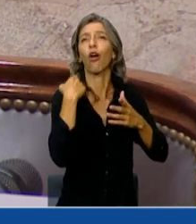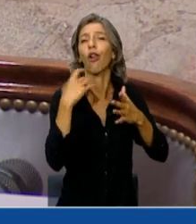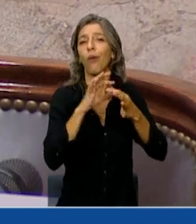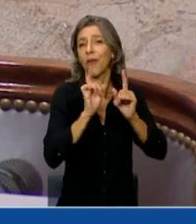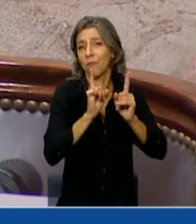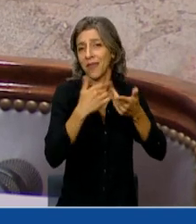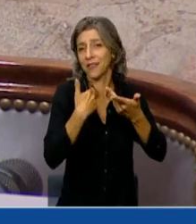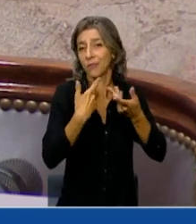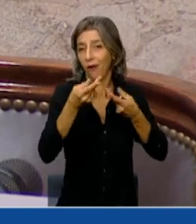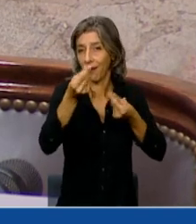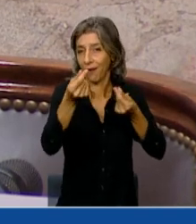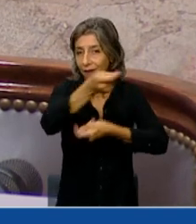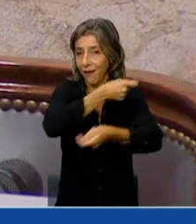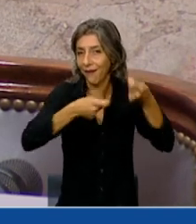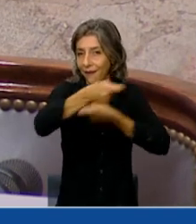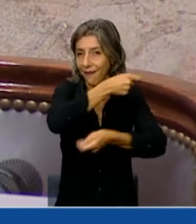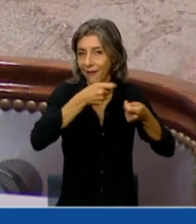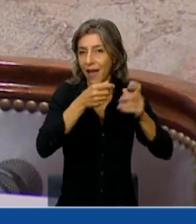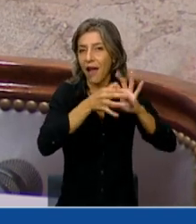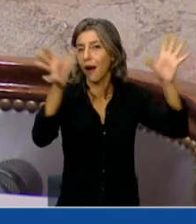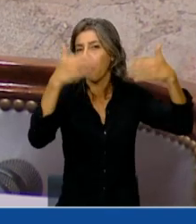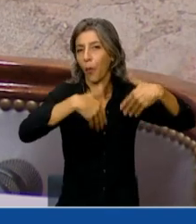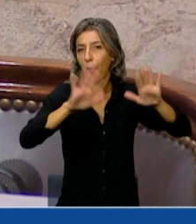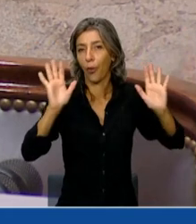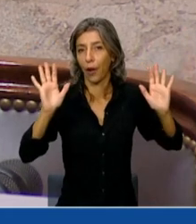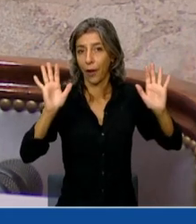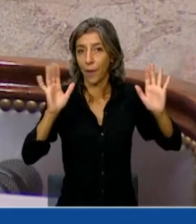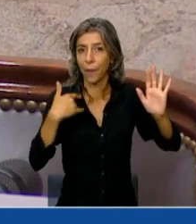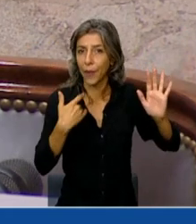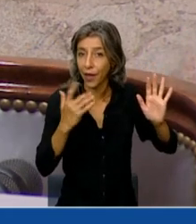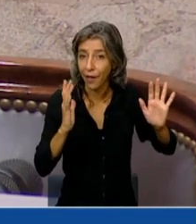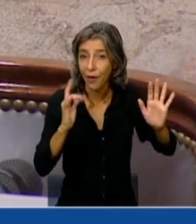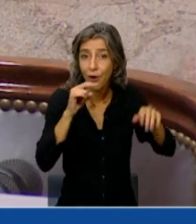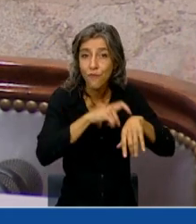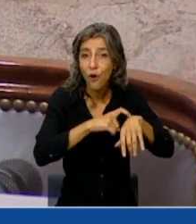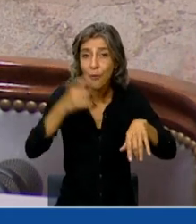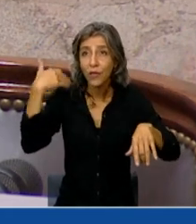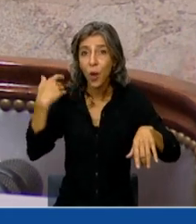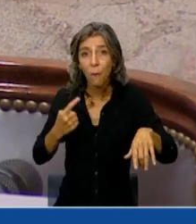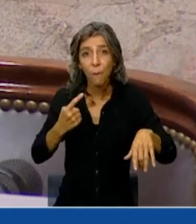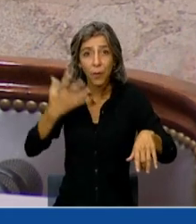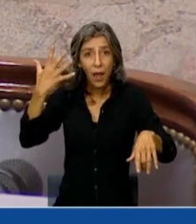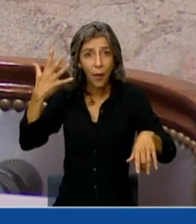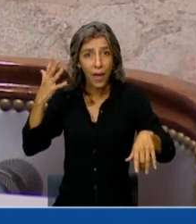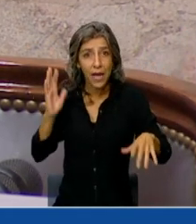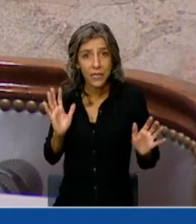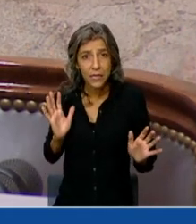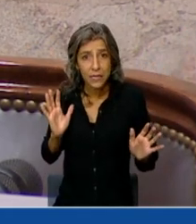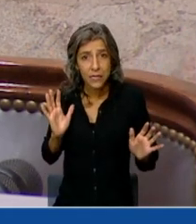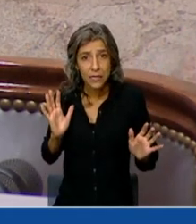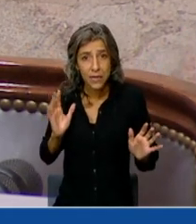decir que no fue de ninguna manera el primer golpe en nuestro país, porque justamente